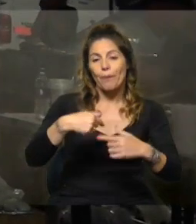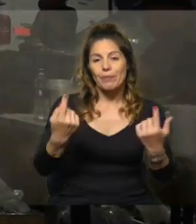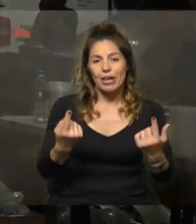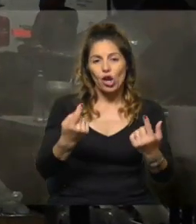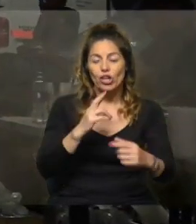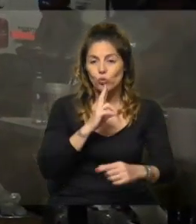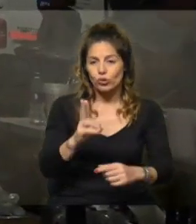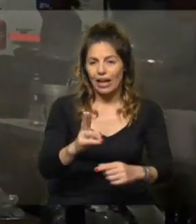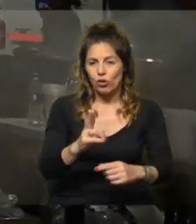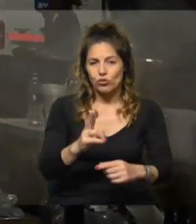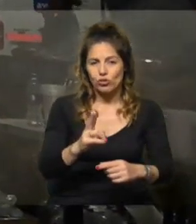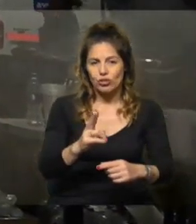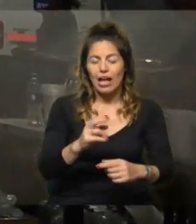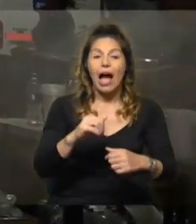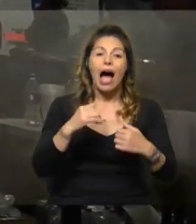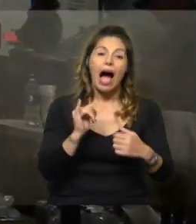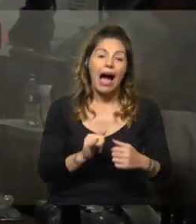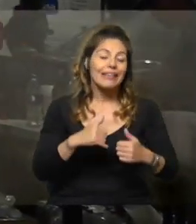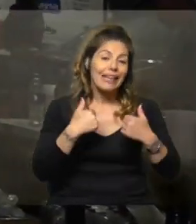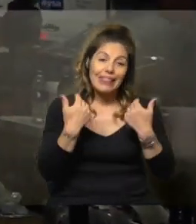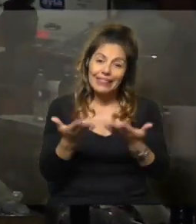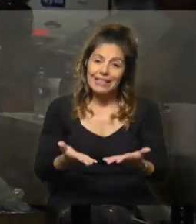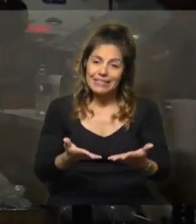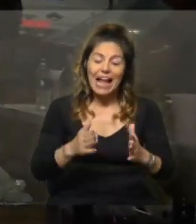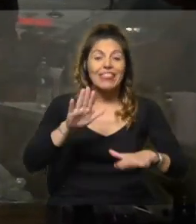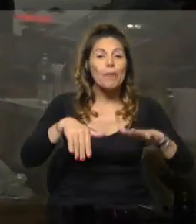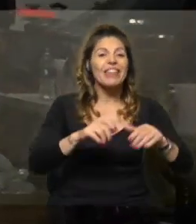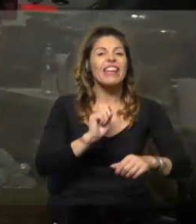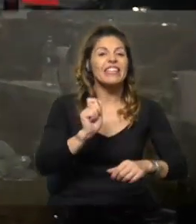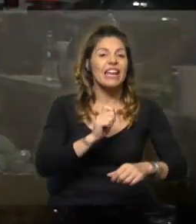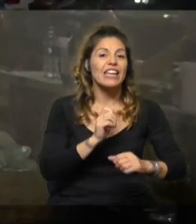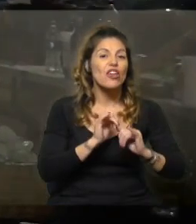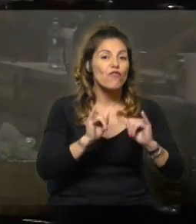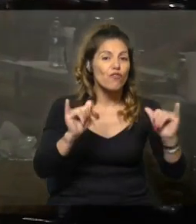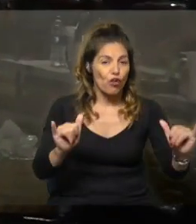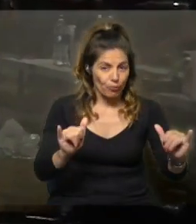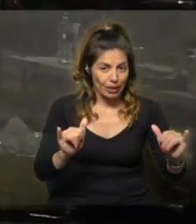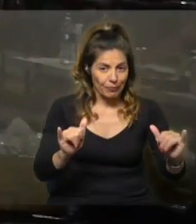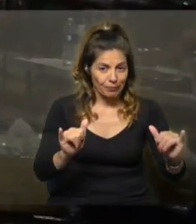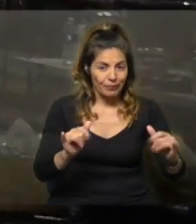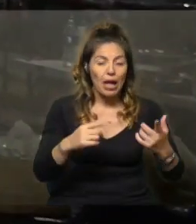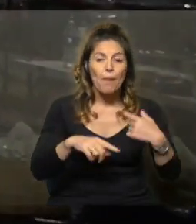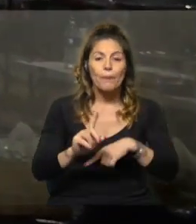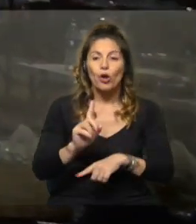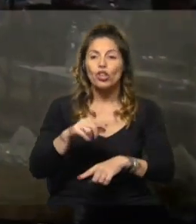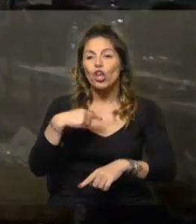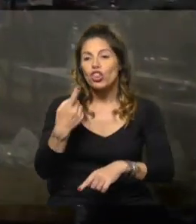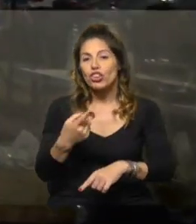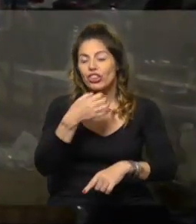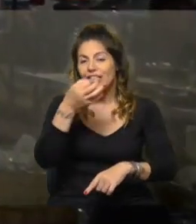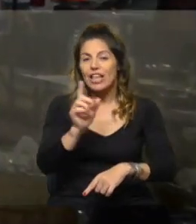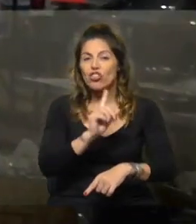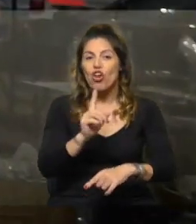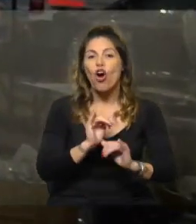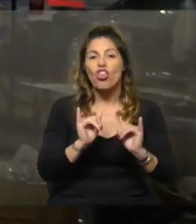evidentemente tendencia según quién la informe esas primeras mesas por otro lado entes dicen no hay ningún